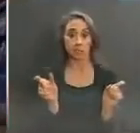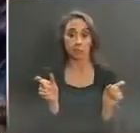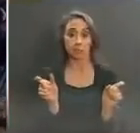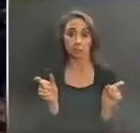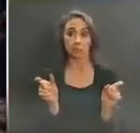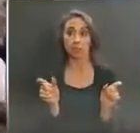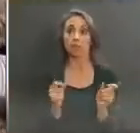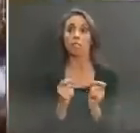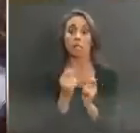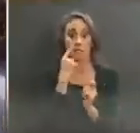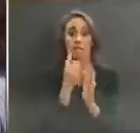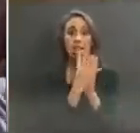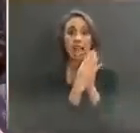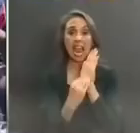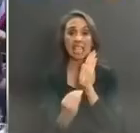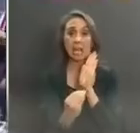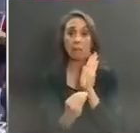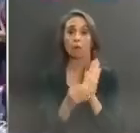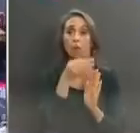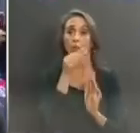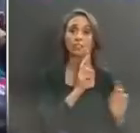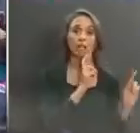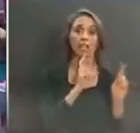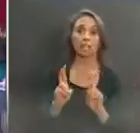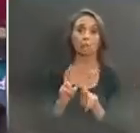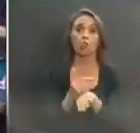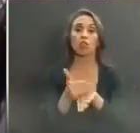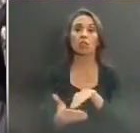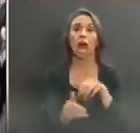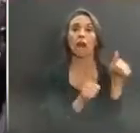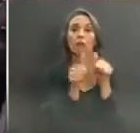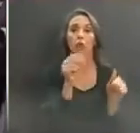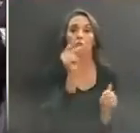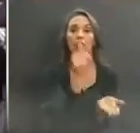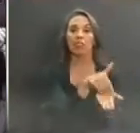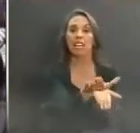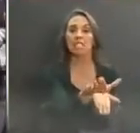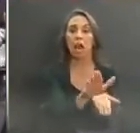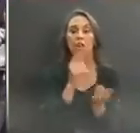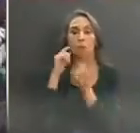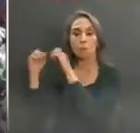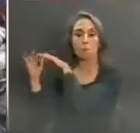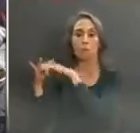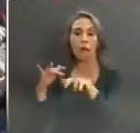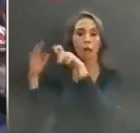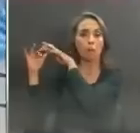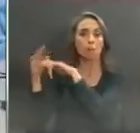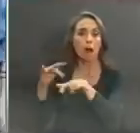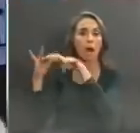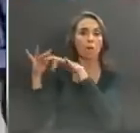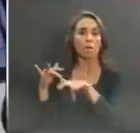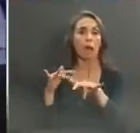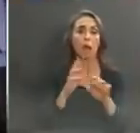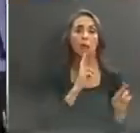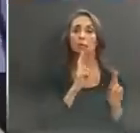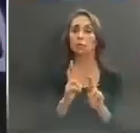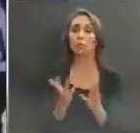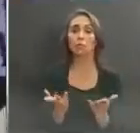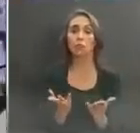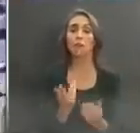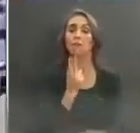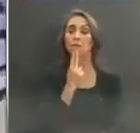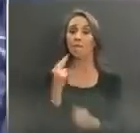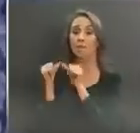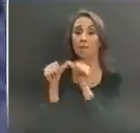un ejemplo de lo que dicen es la reacción tardía de las autoridades frente a este fenómeno, que dicen estar viviendo al menos